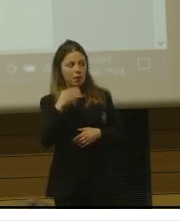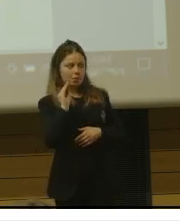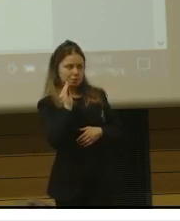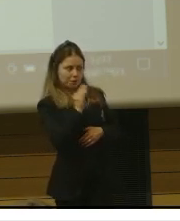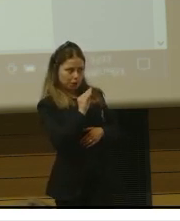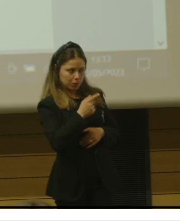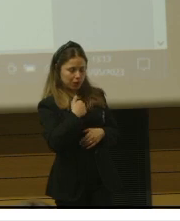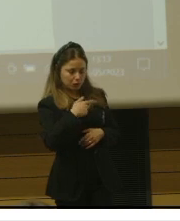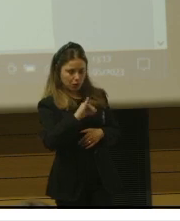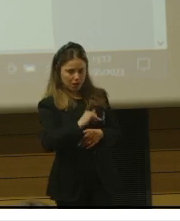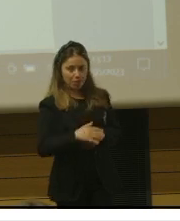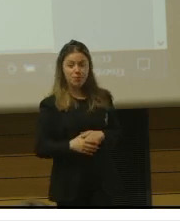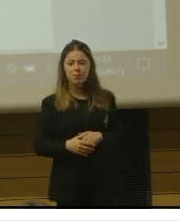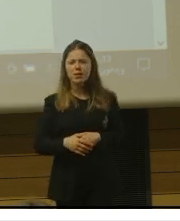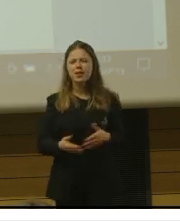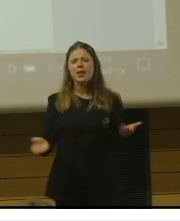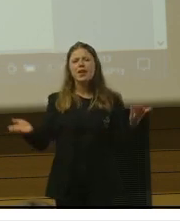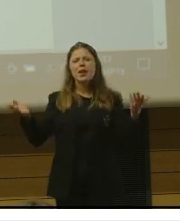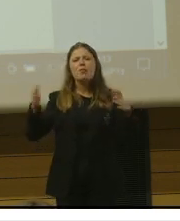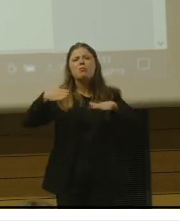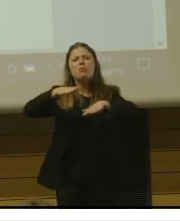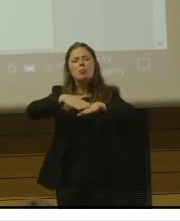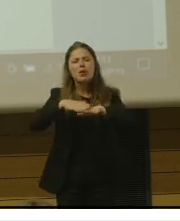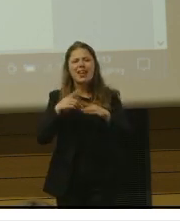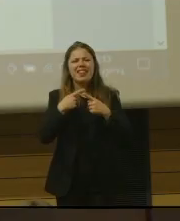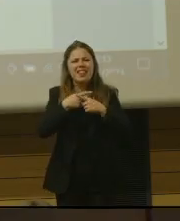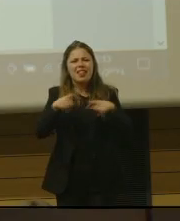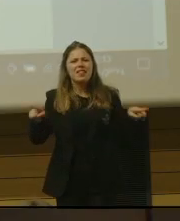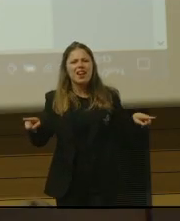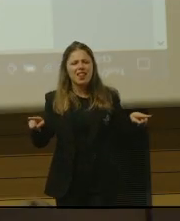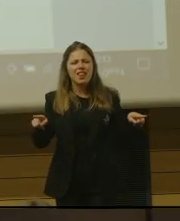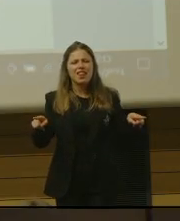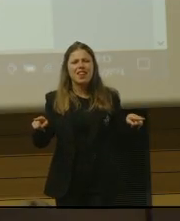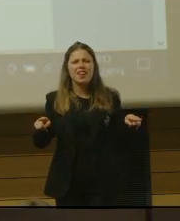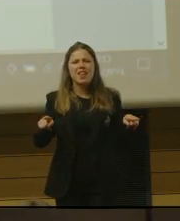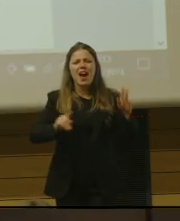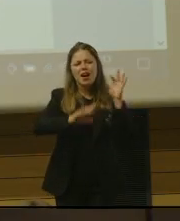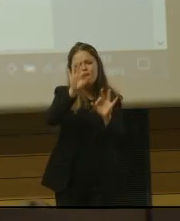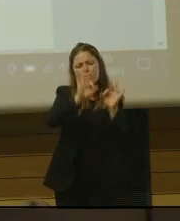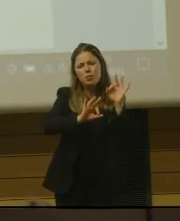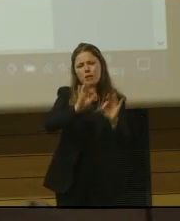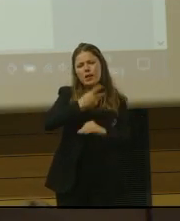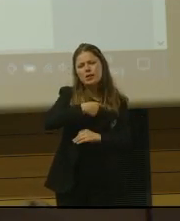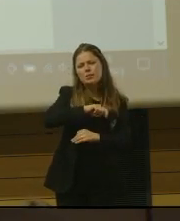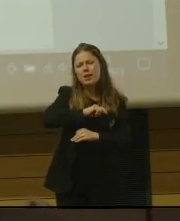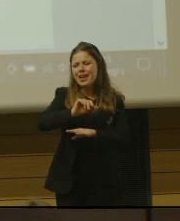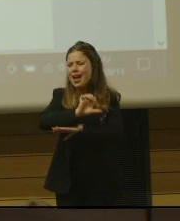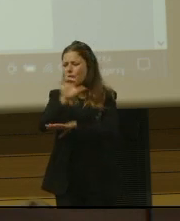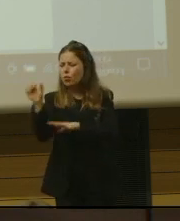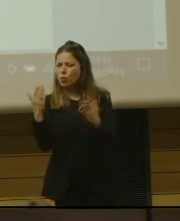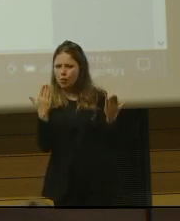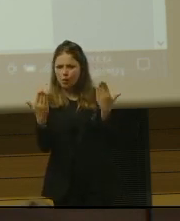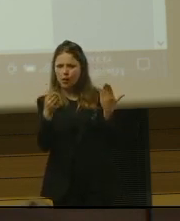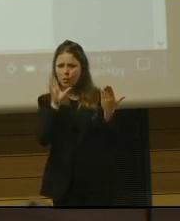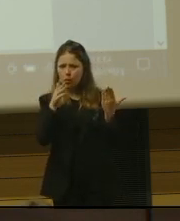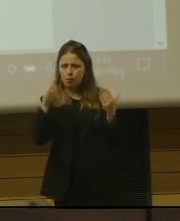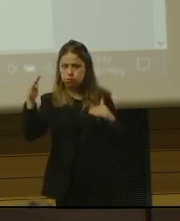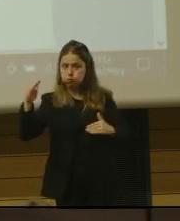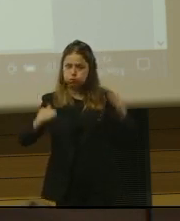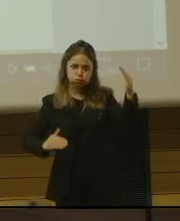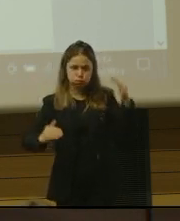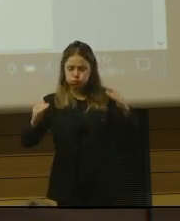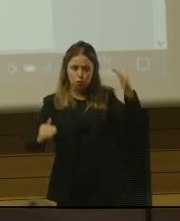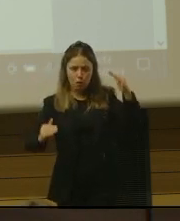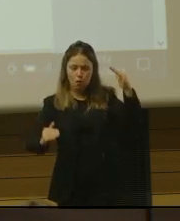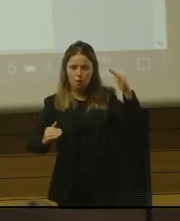ya. ¿Por qué esta diferencia en la prevalencia entre España y la media? Porque no es poca, es mucha.